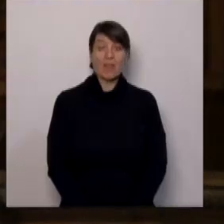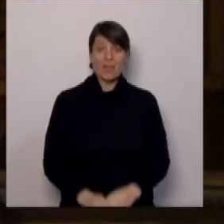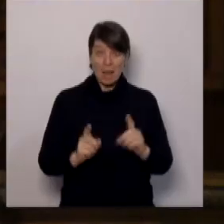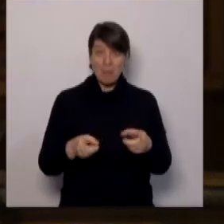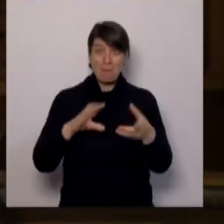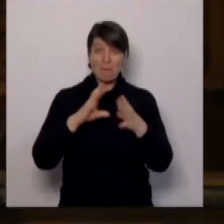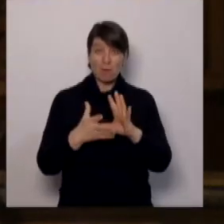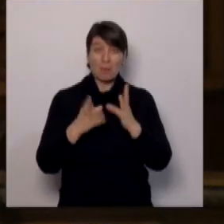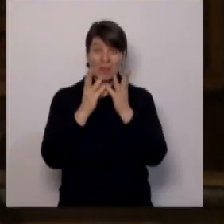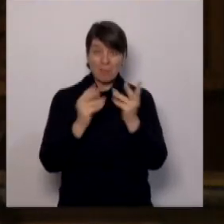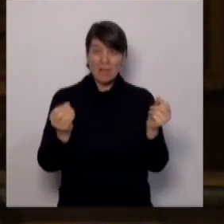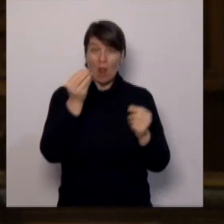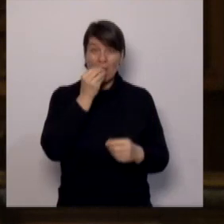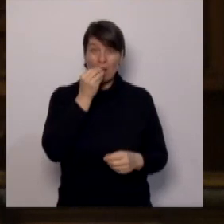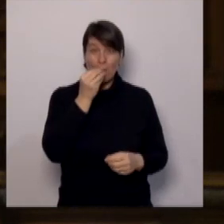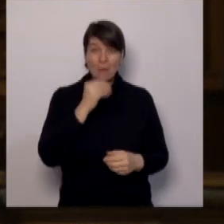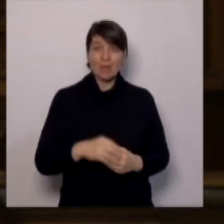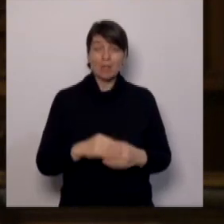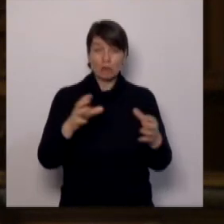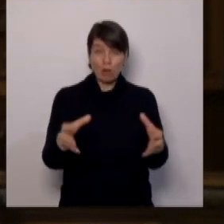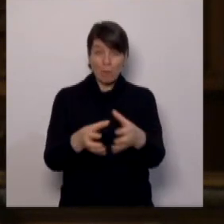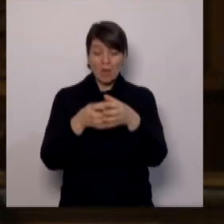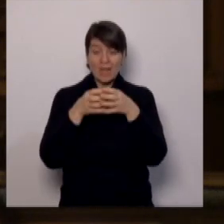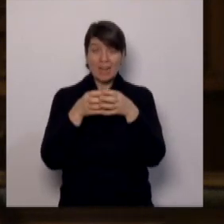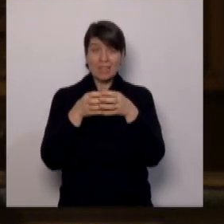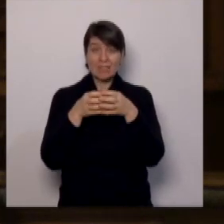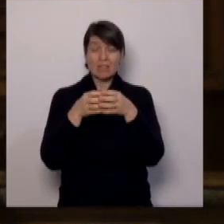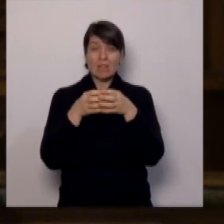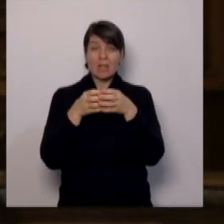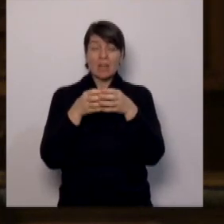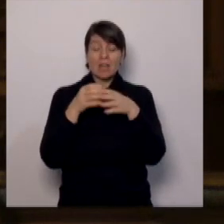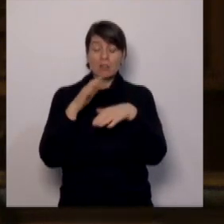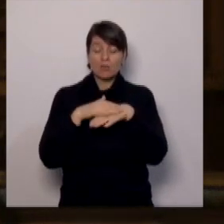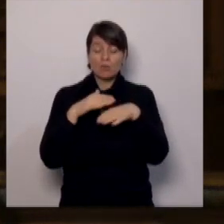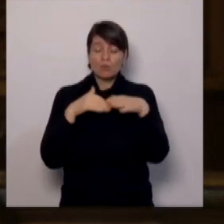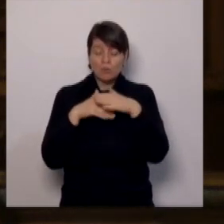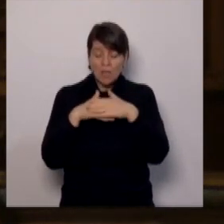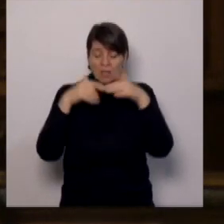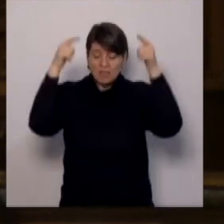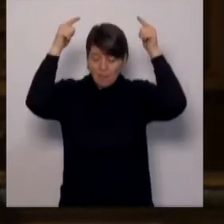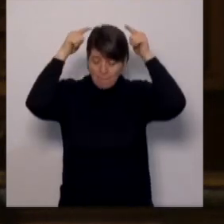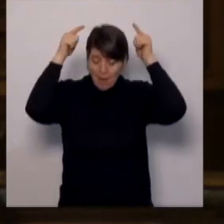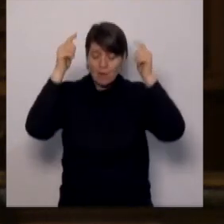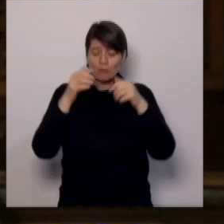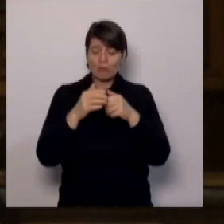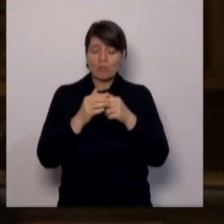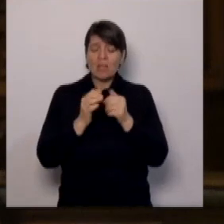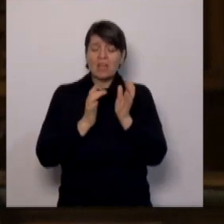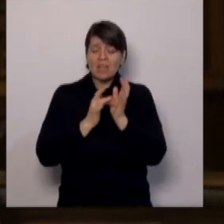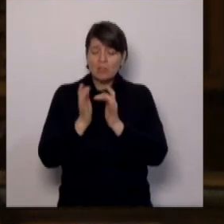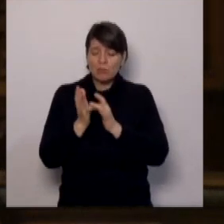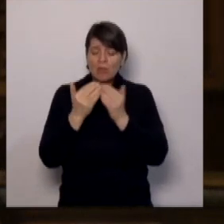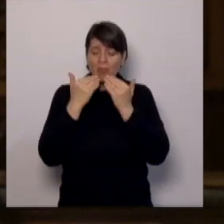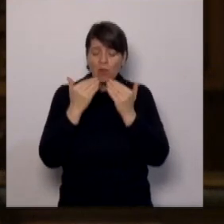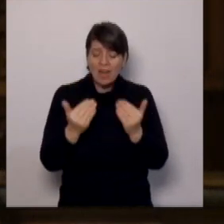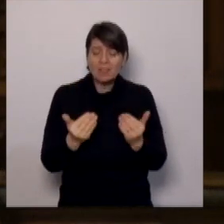Del mismo modo, acababa la cena, tomó el cáliz en sus santas y venerables manos,